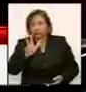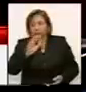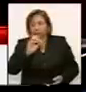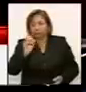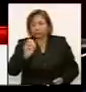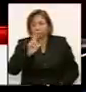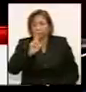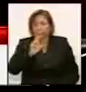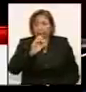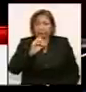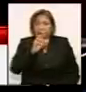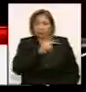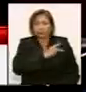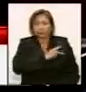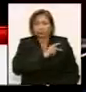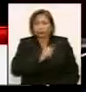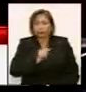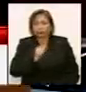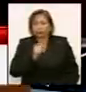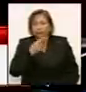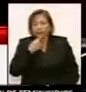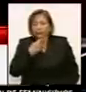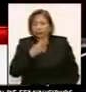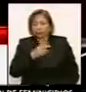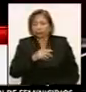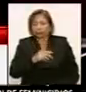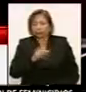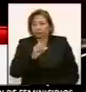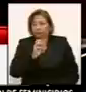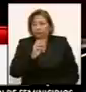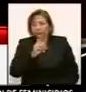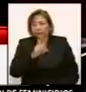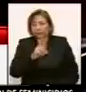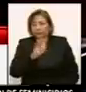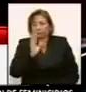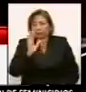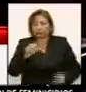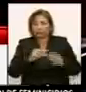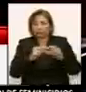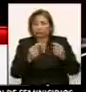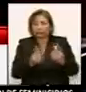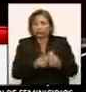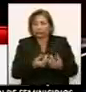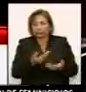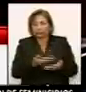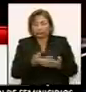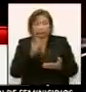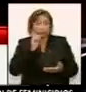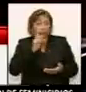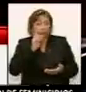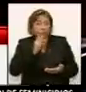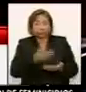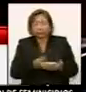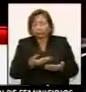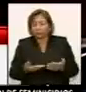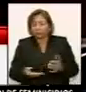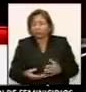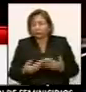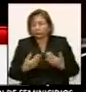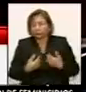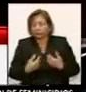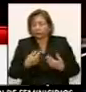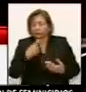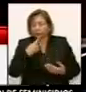favor, 25 de Fuerza Popular. 6 de Pronos por el Cambio, pero uno en su bancada. Entonces, para mentir y comer pescado hay que tener